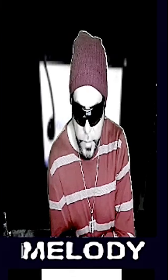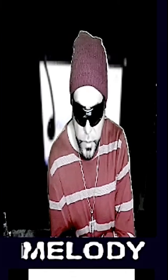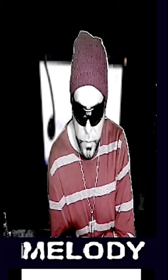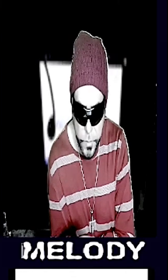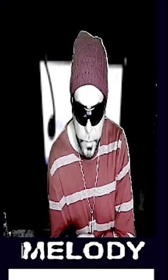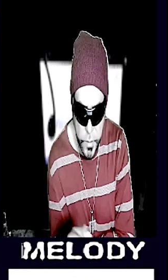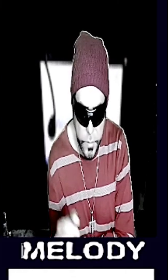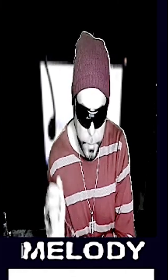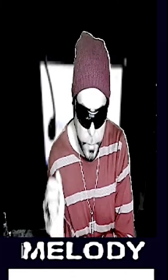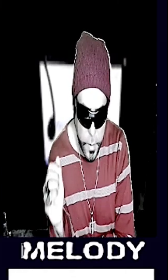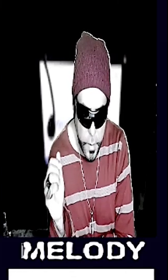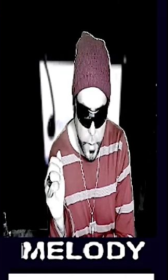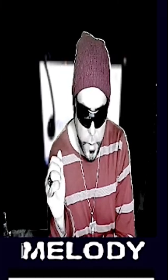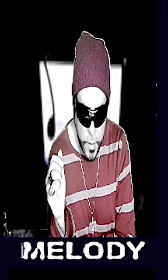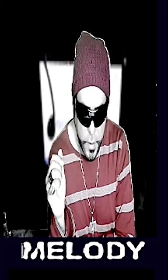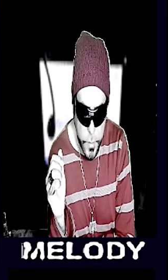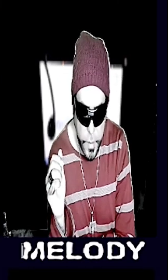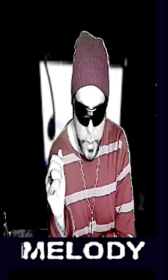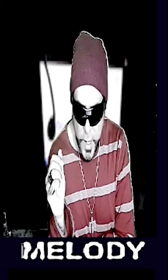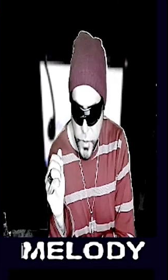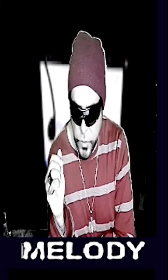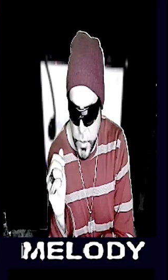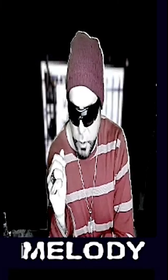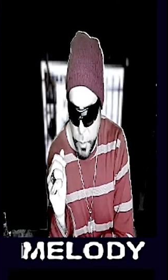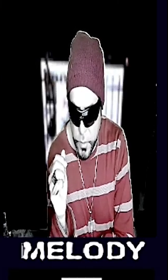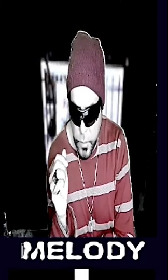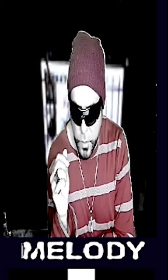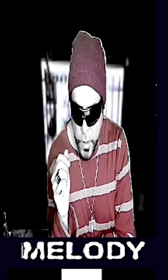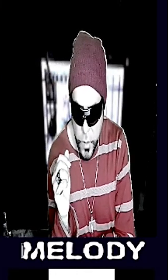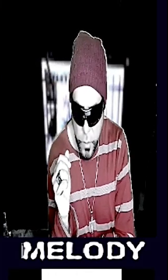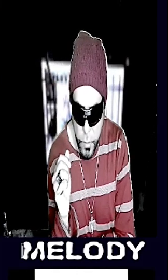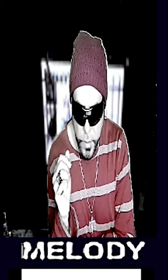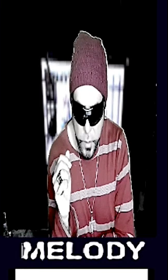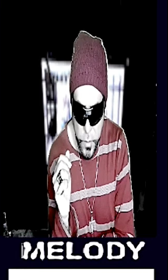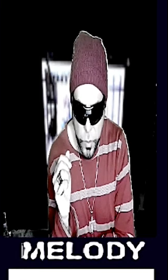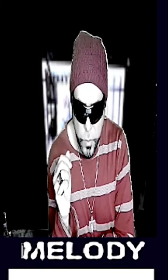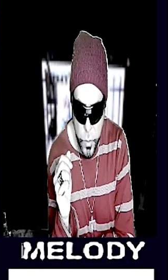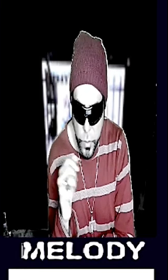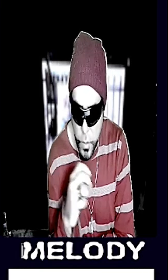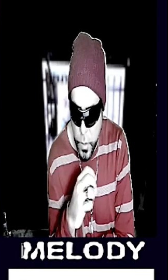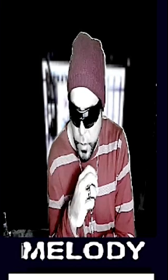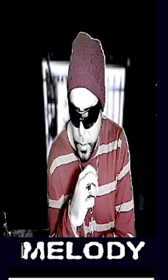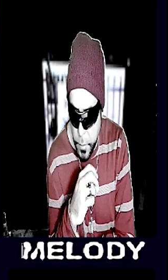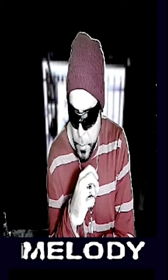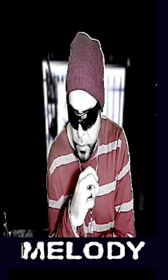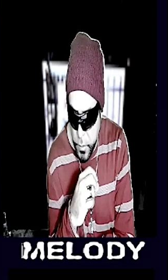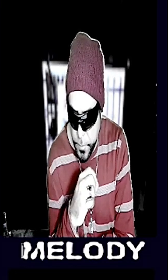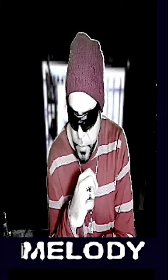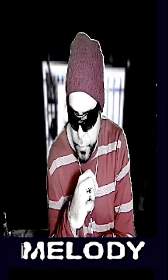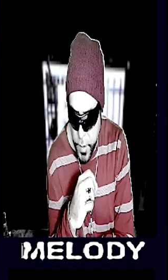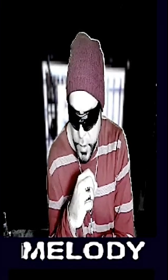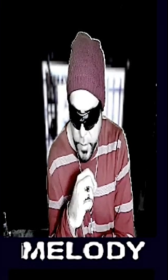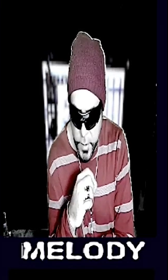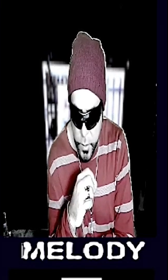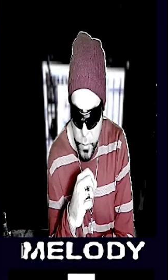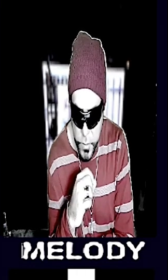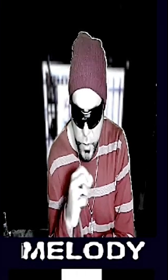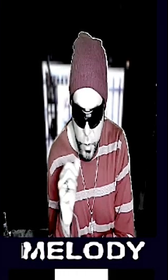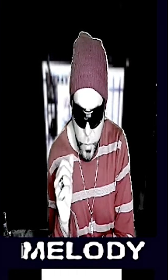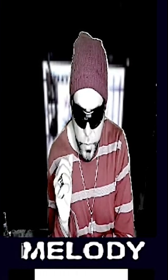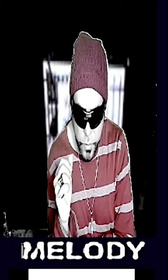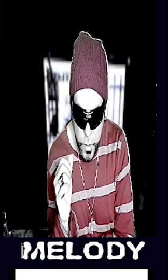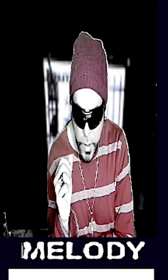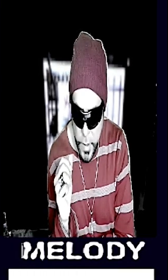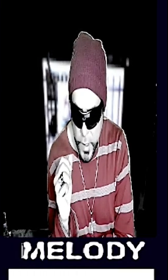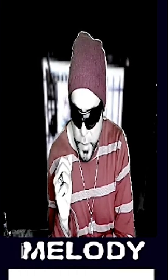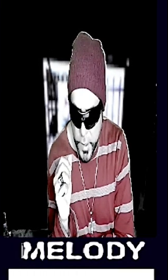se suma a los diversos aros que López Obrador ha dado al gobernador de Nuevo primero fue este que lo